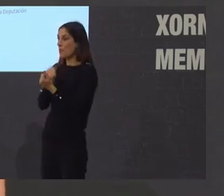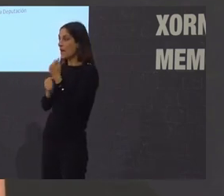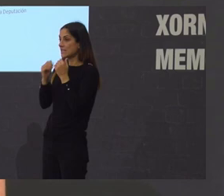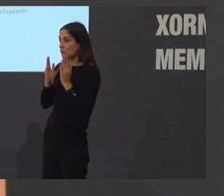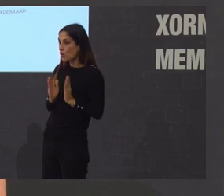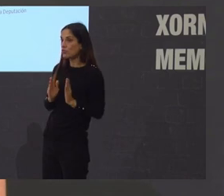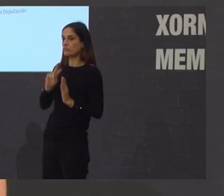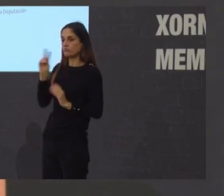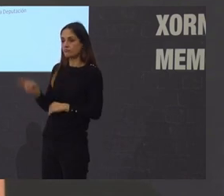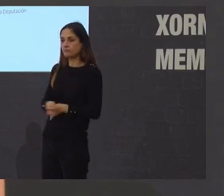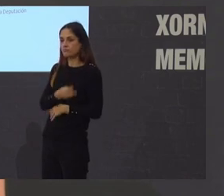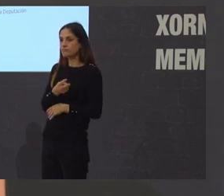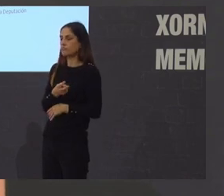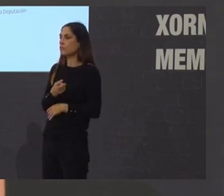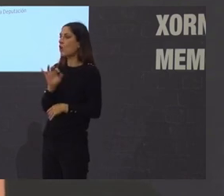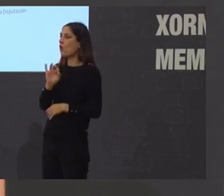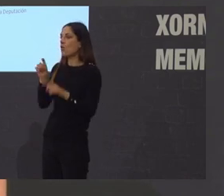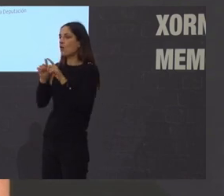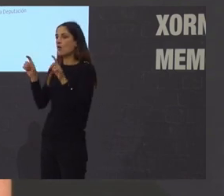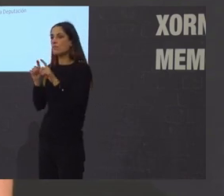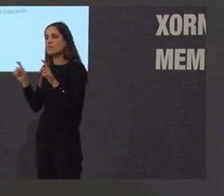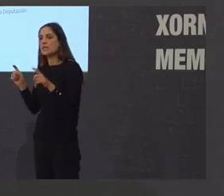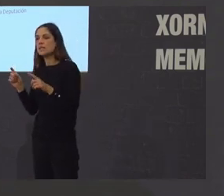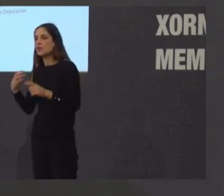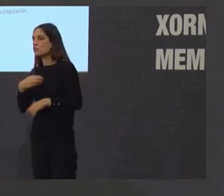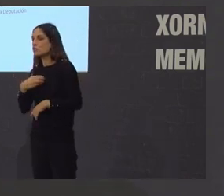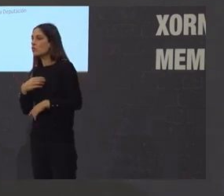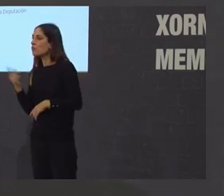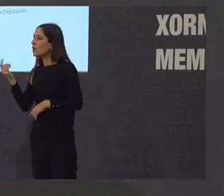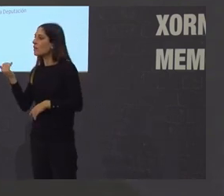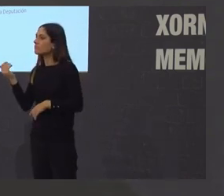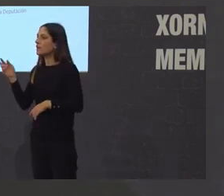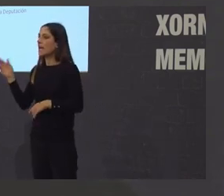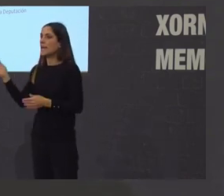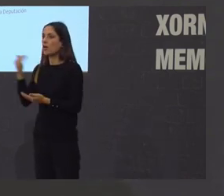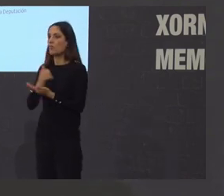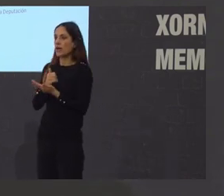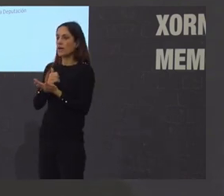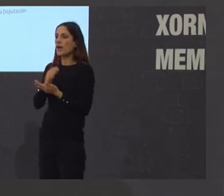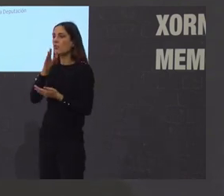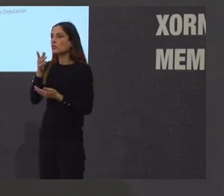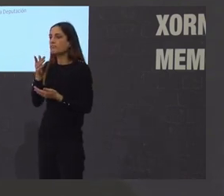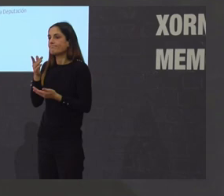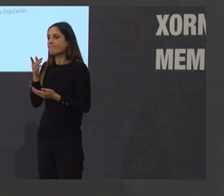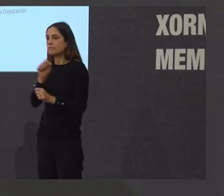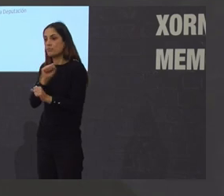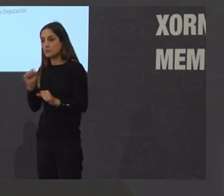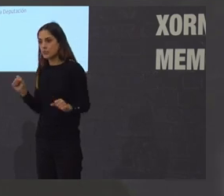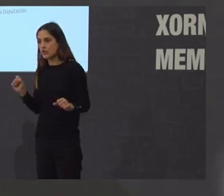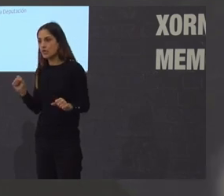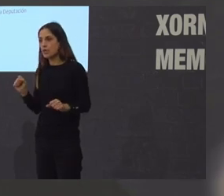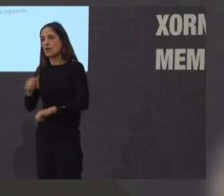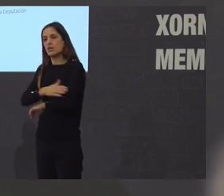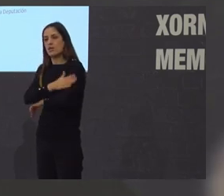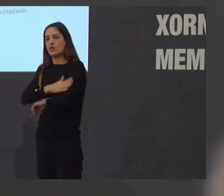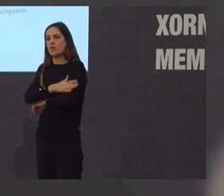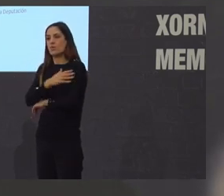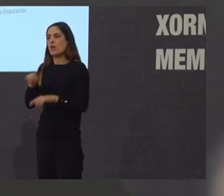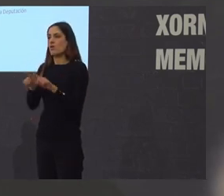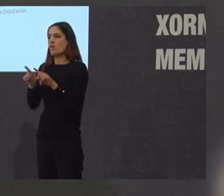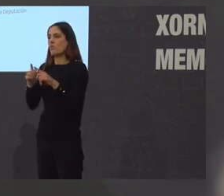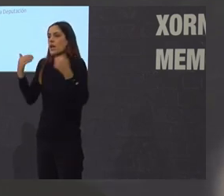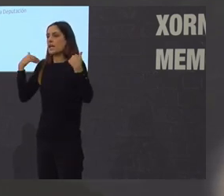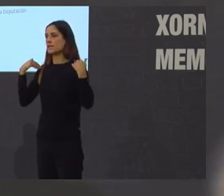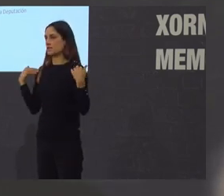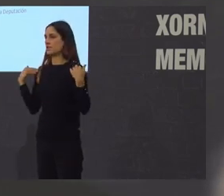patrimonio, no pudieran recuperarlo, no pudieran devolverlo por una cuestión de imposibilidad, el Estado es responsable